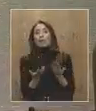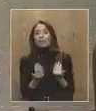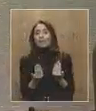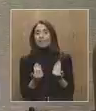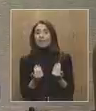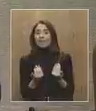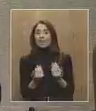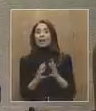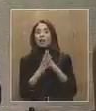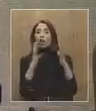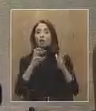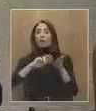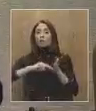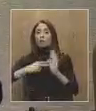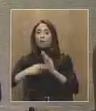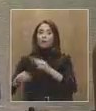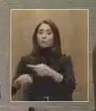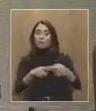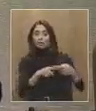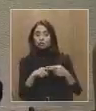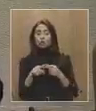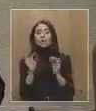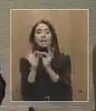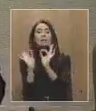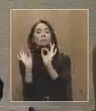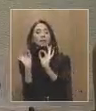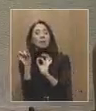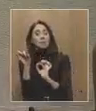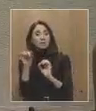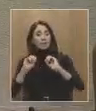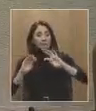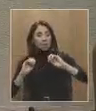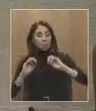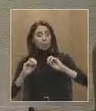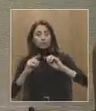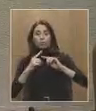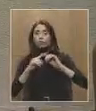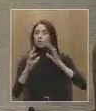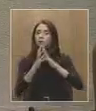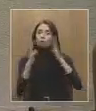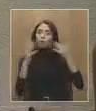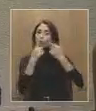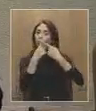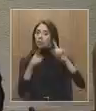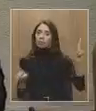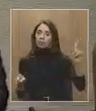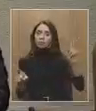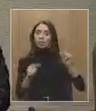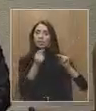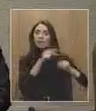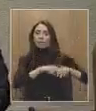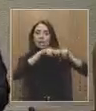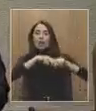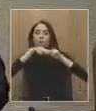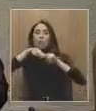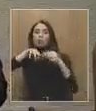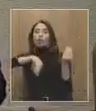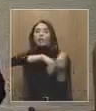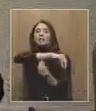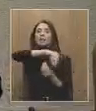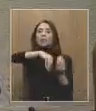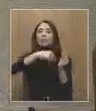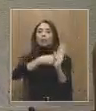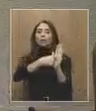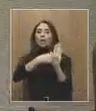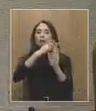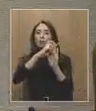requieren los grandes problemas sociales y en particular la educación distan con mucho de los montos involucrados en